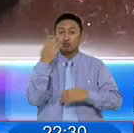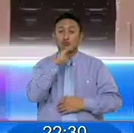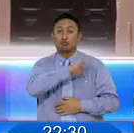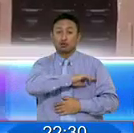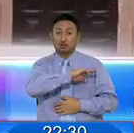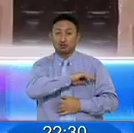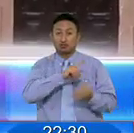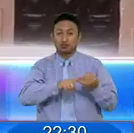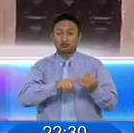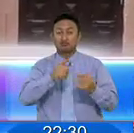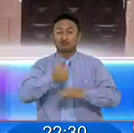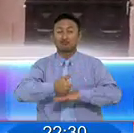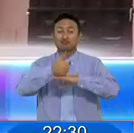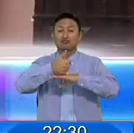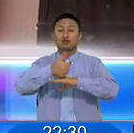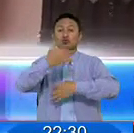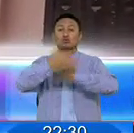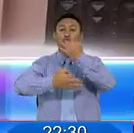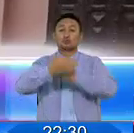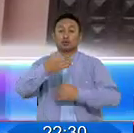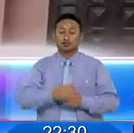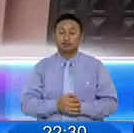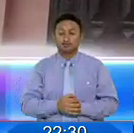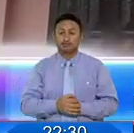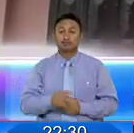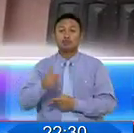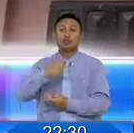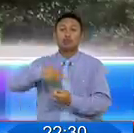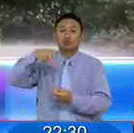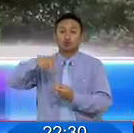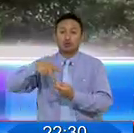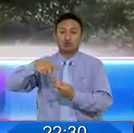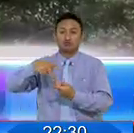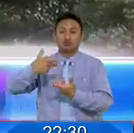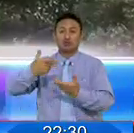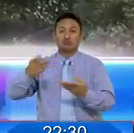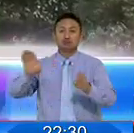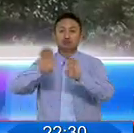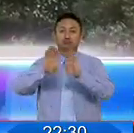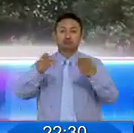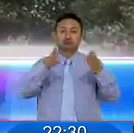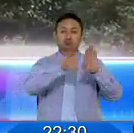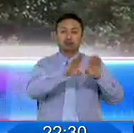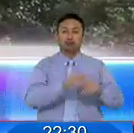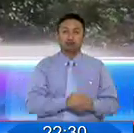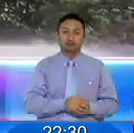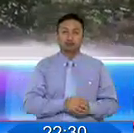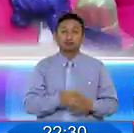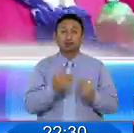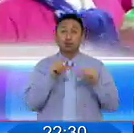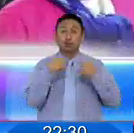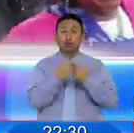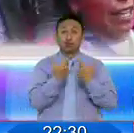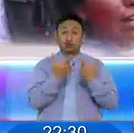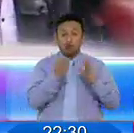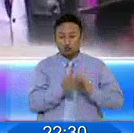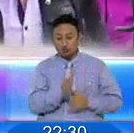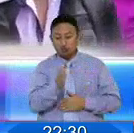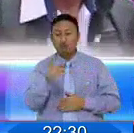municipio, Corte Superior de Justicia y Prefectura. Delegaciones ya están viajando hacia Quito.